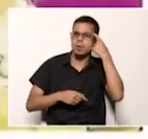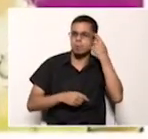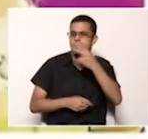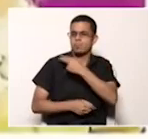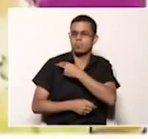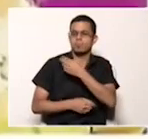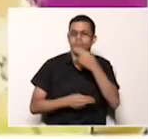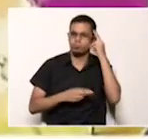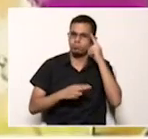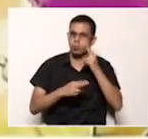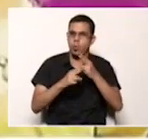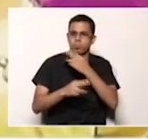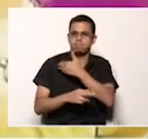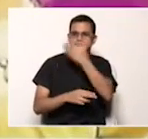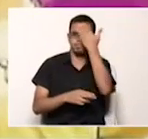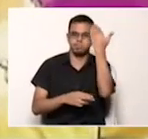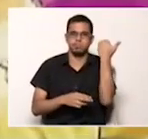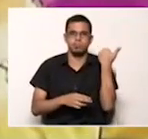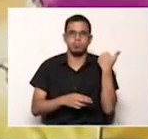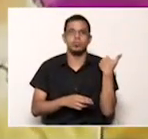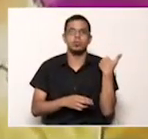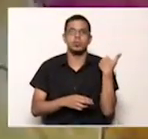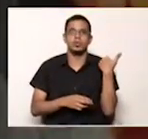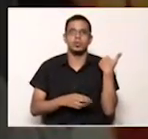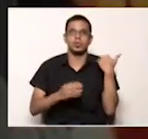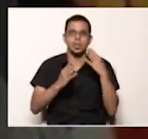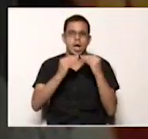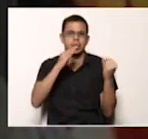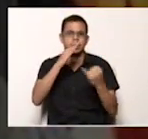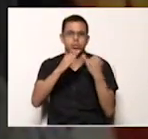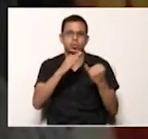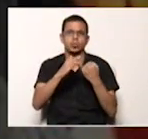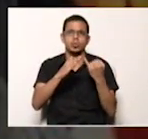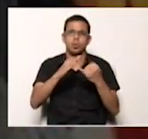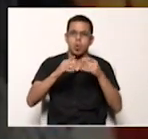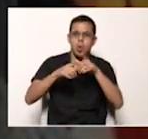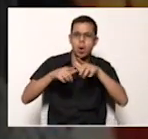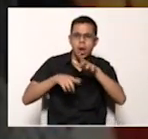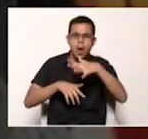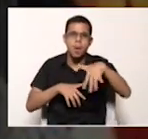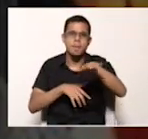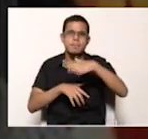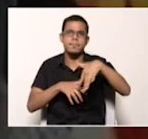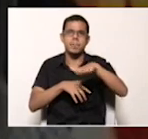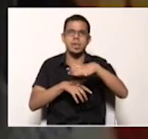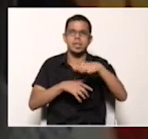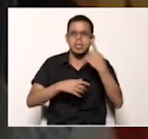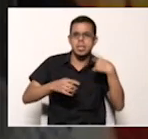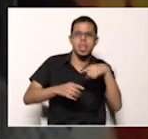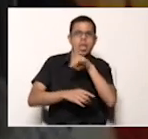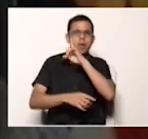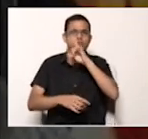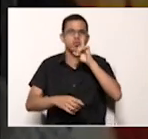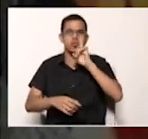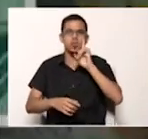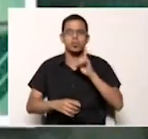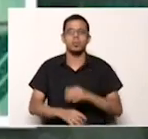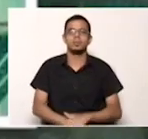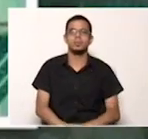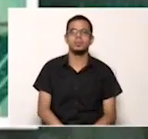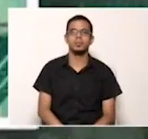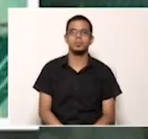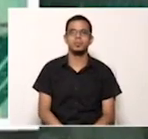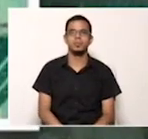Nacional a sus restos y numerosas instituciones, plazas y monumentos perpetúan su nombre ejemplar.